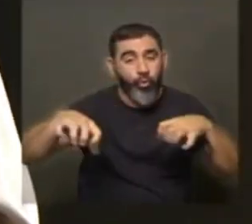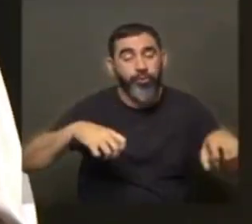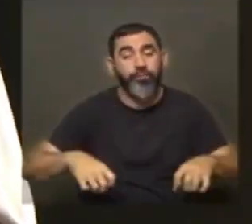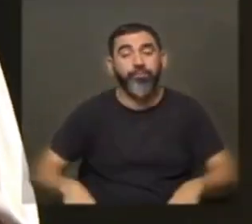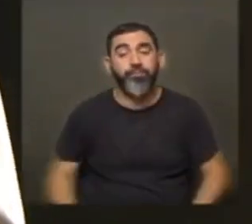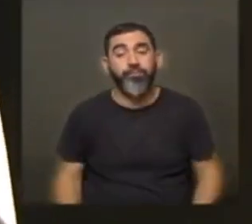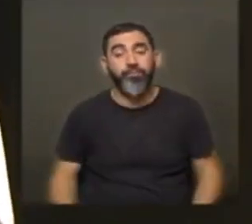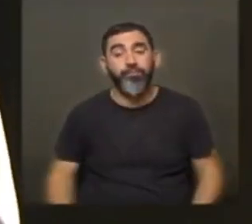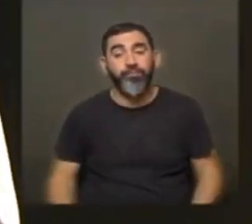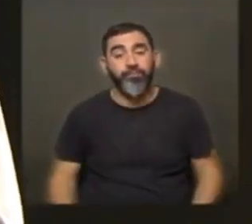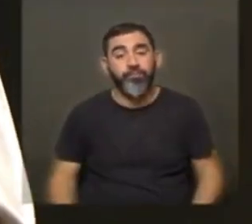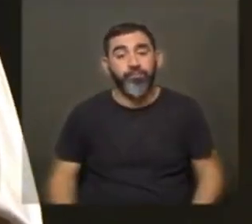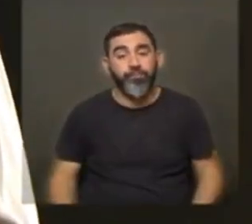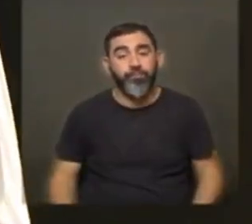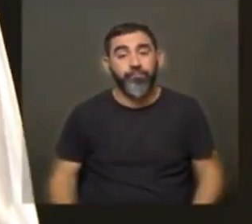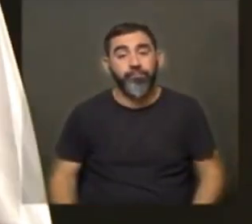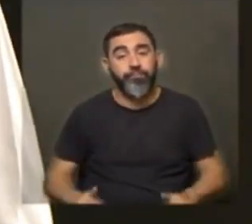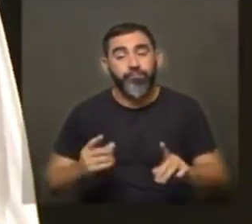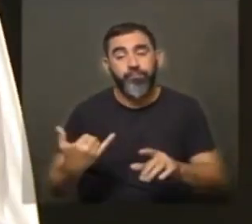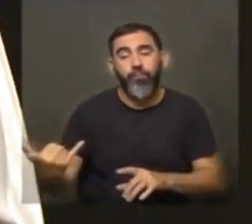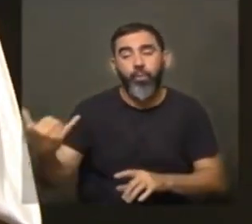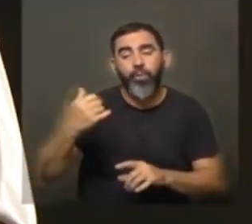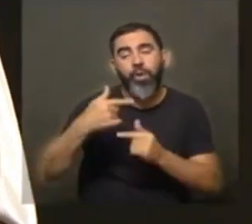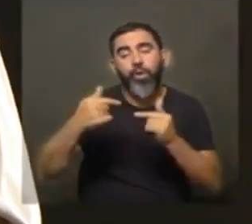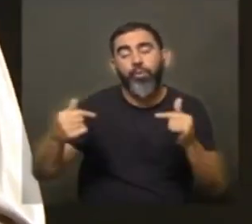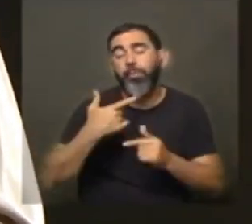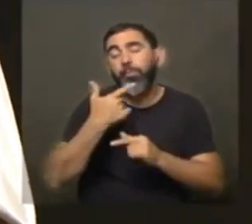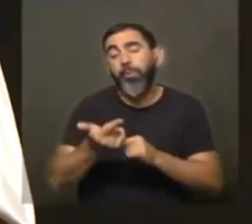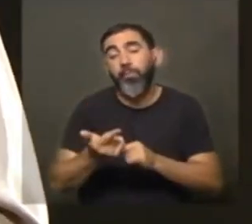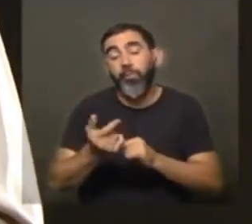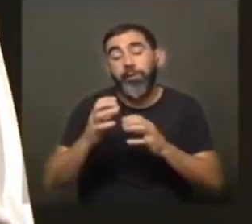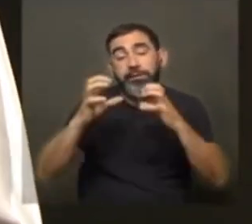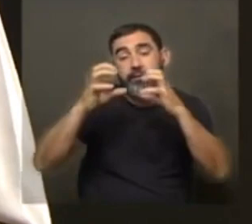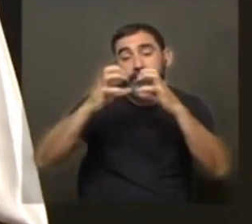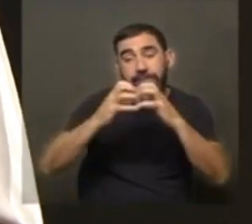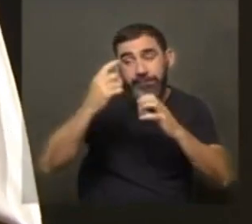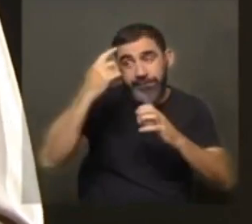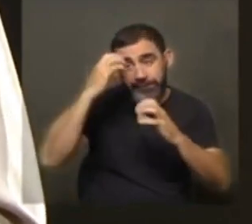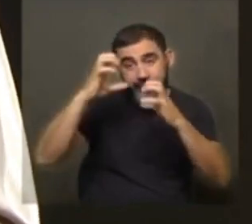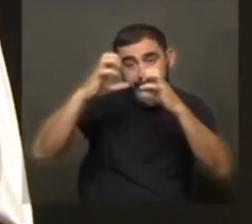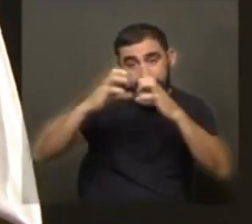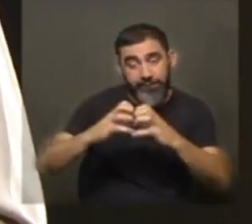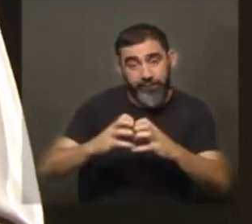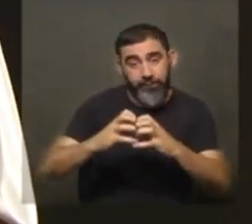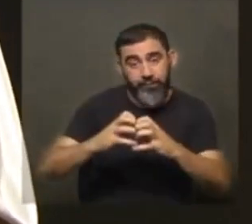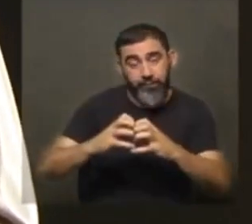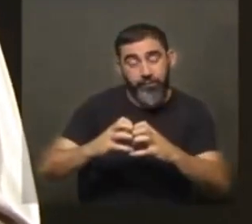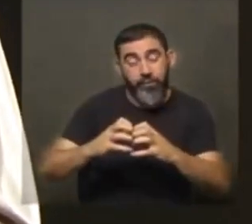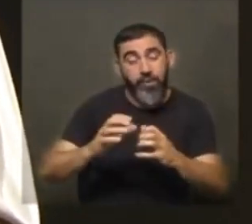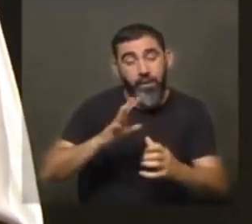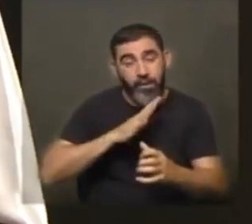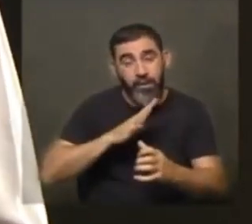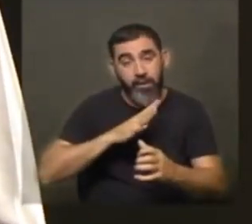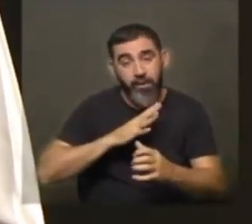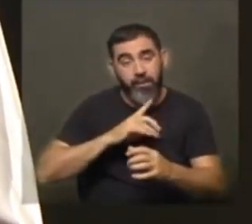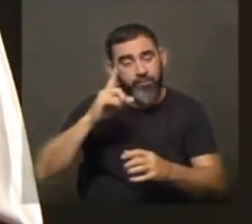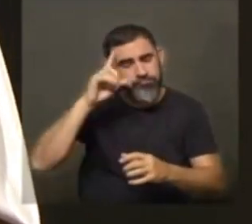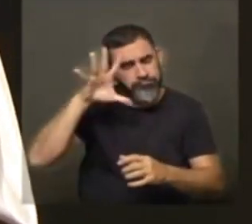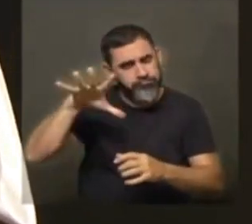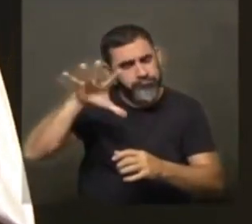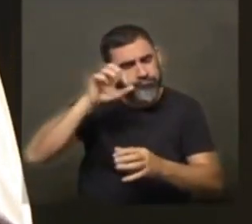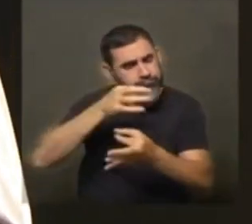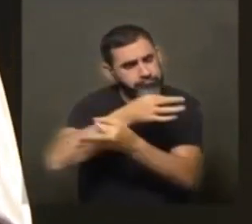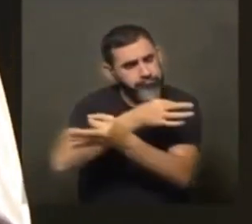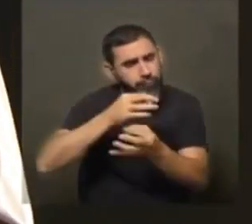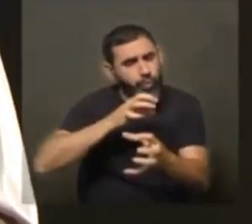contaba también algunas curiosidades. Por ejemplo, nos decía que nuestro cerebro, que hay varios estudios que muestran que nuestro cerebro no recuerda